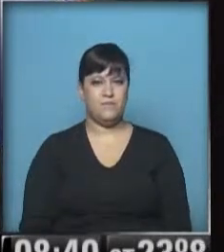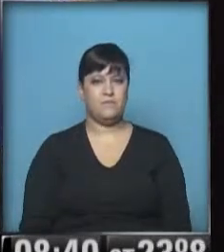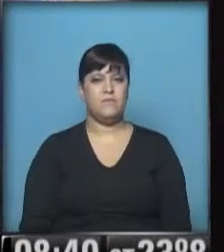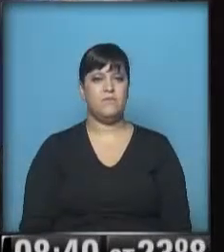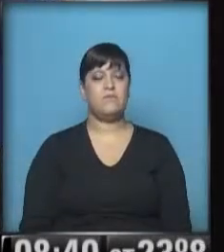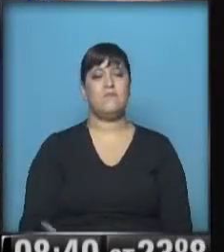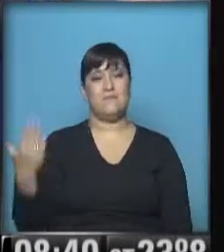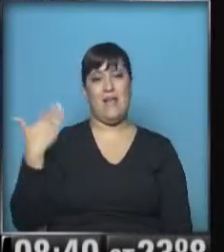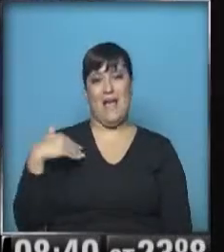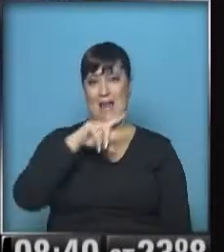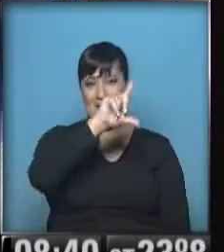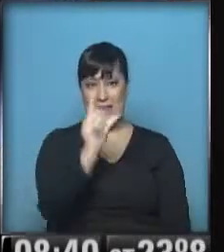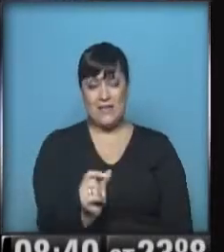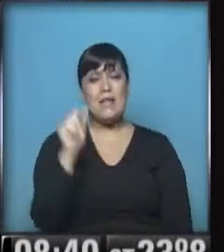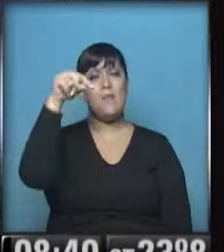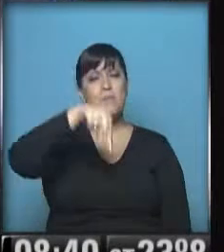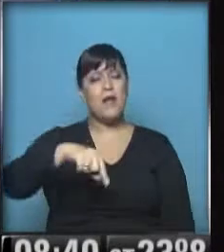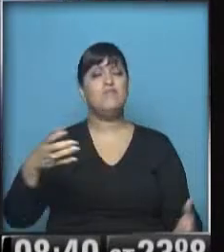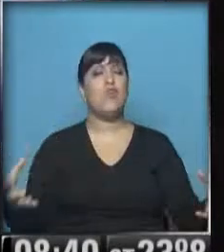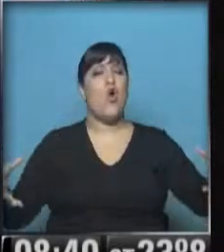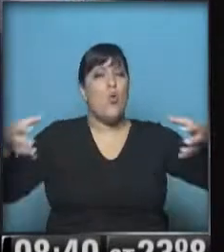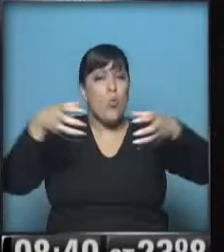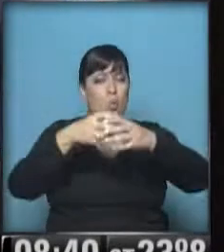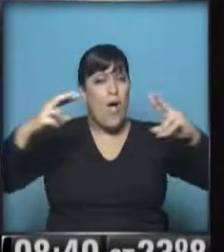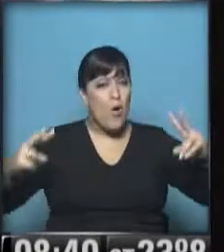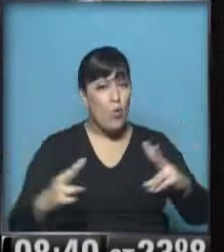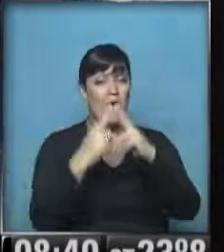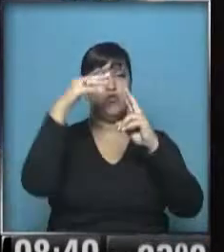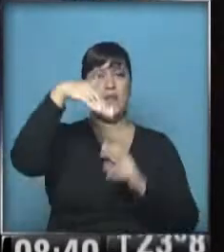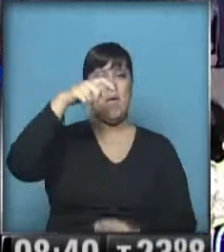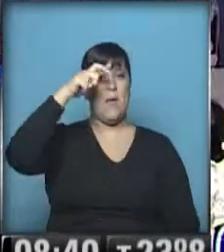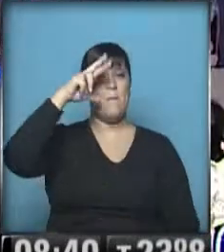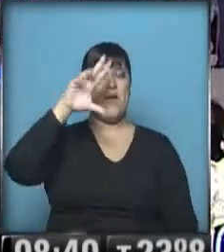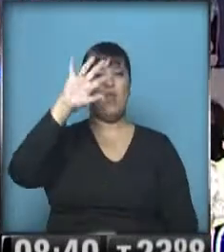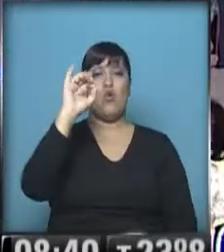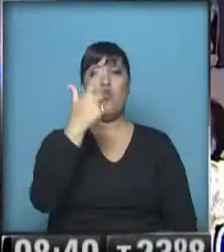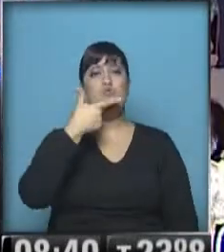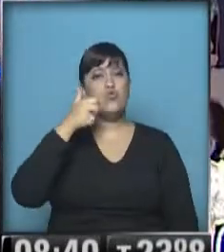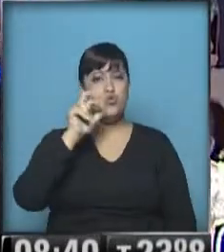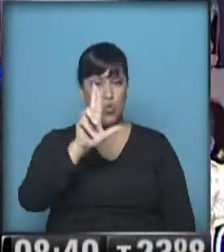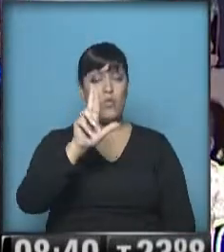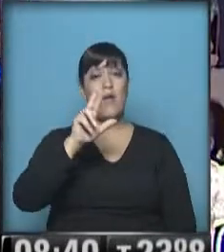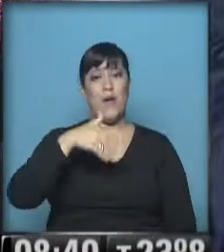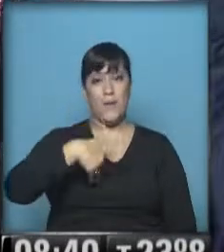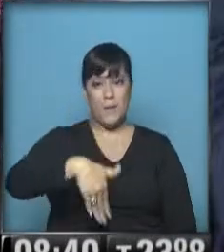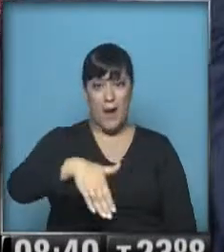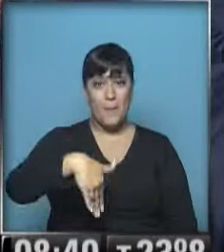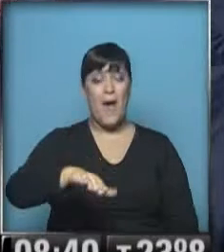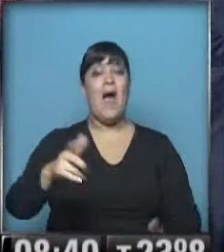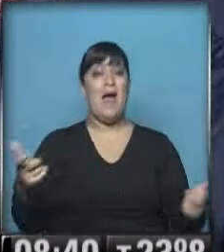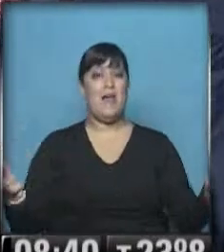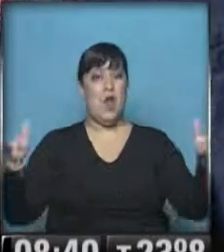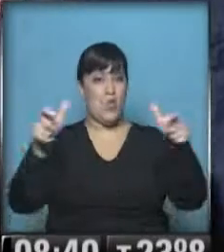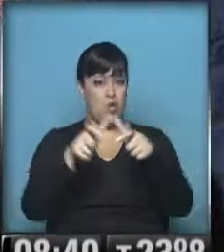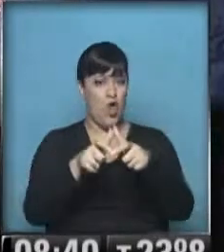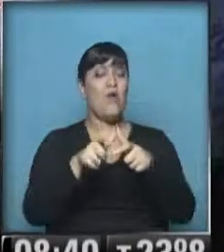Argentina, para esta cumbre de Mercosur. Estábamos recordando ahorita una reunión mientras